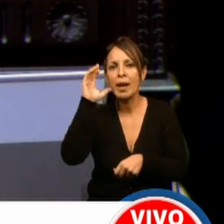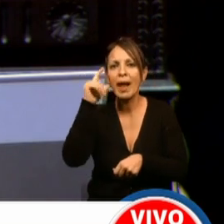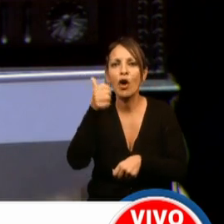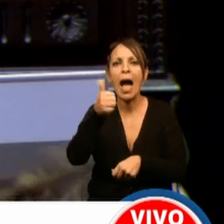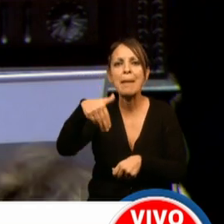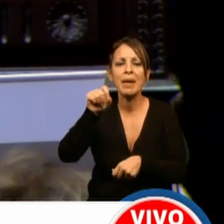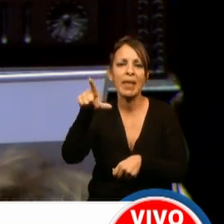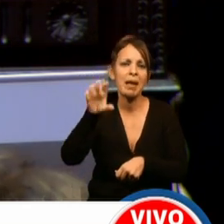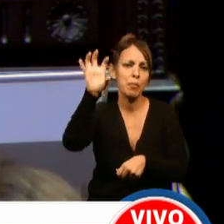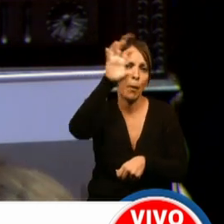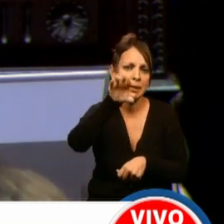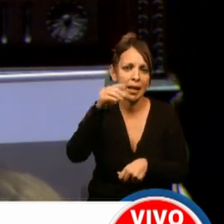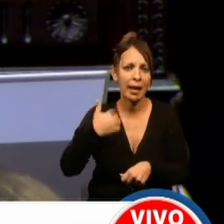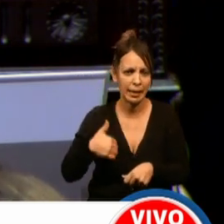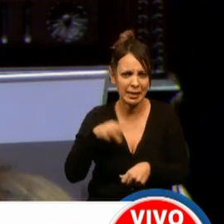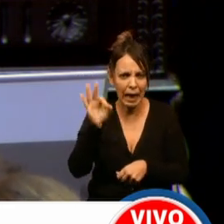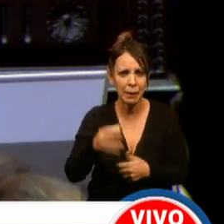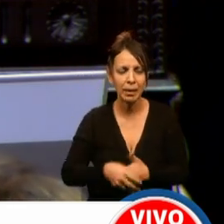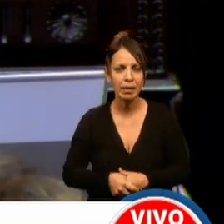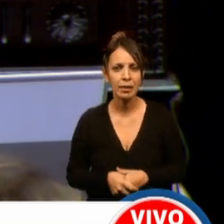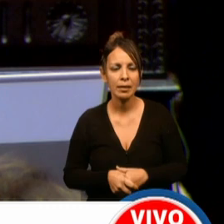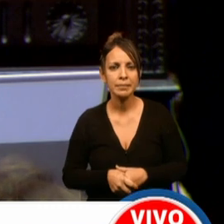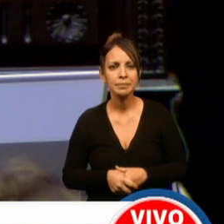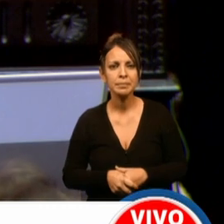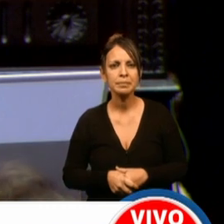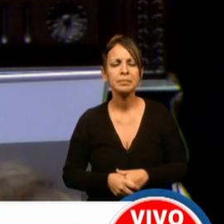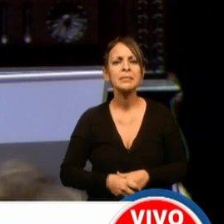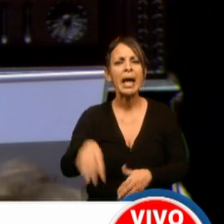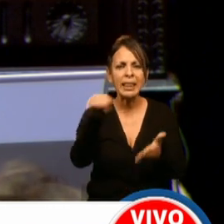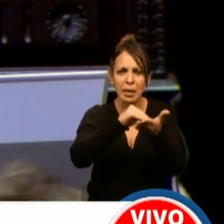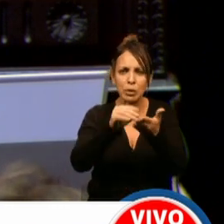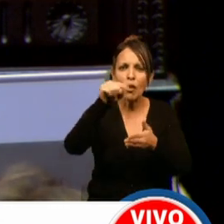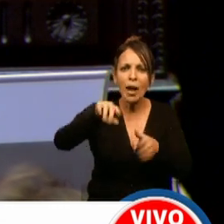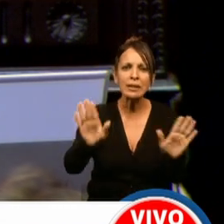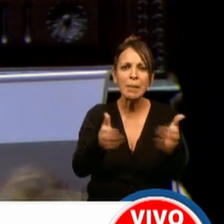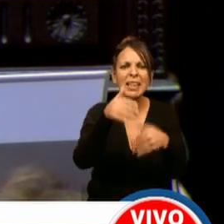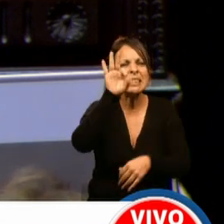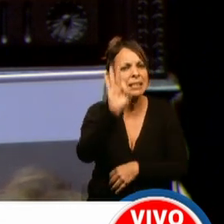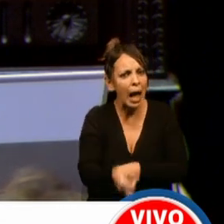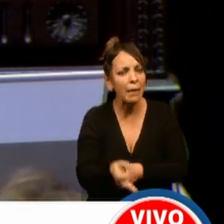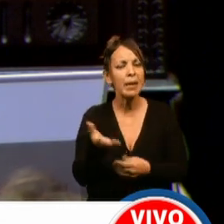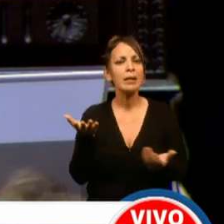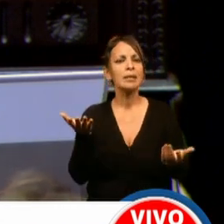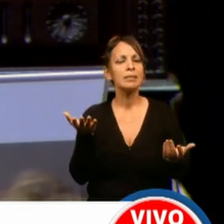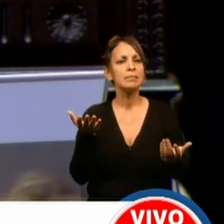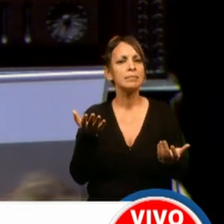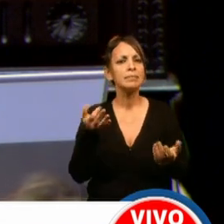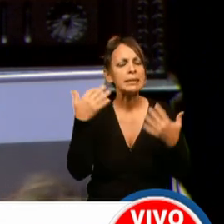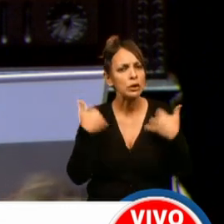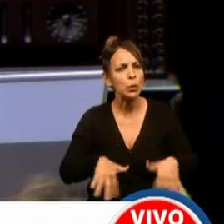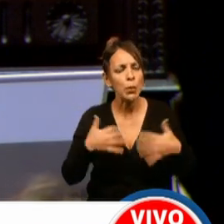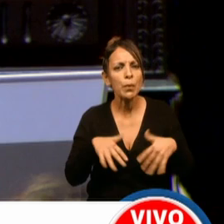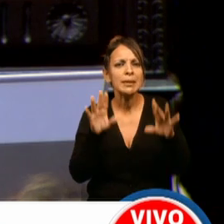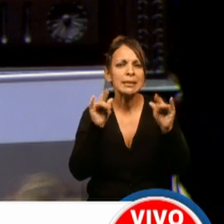interior de la argentina sabrán presidente lo que cuesta